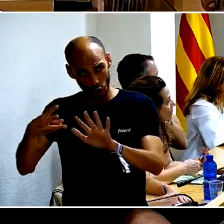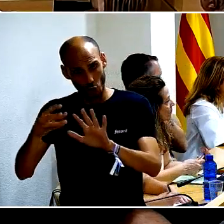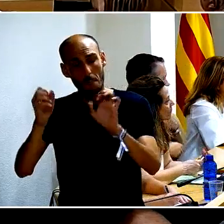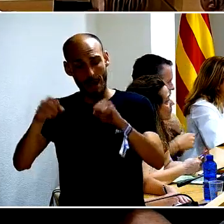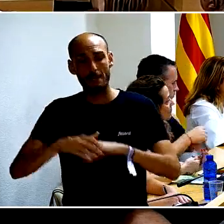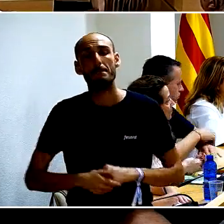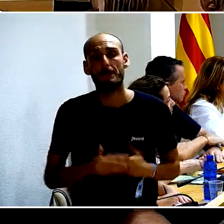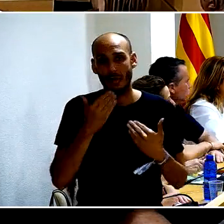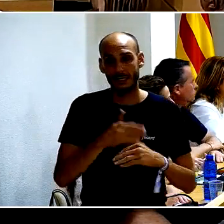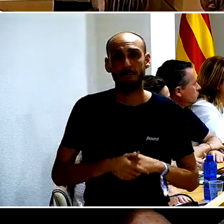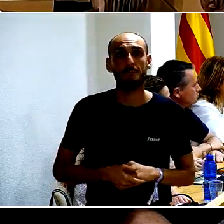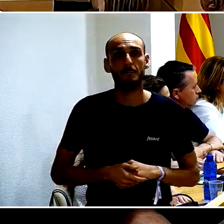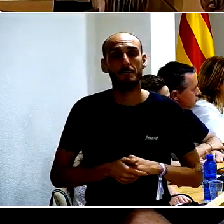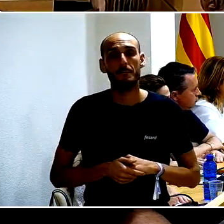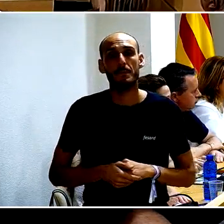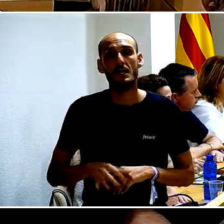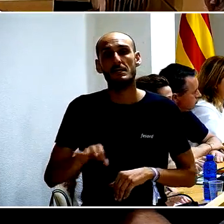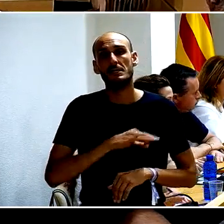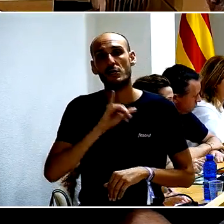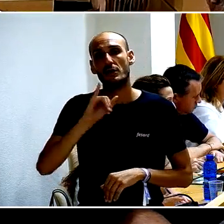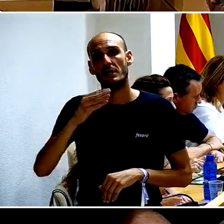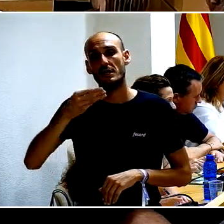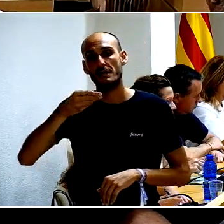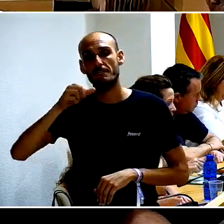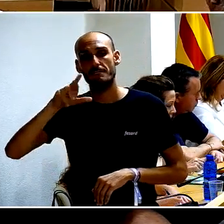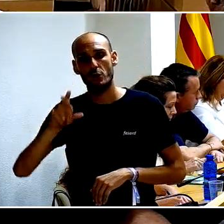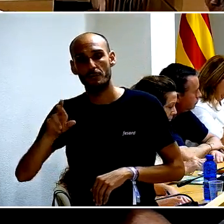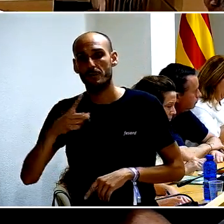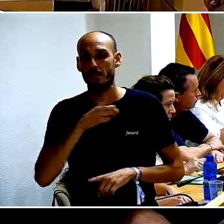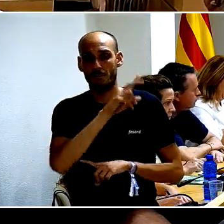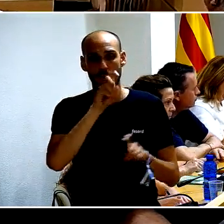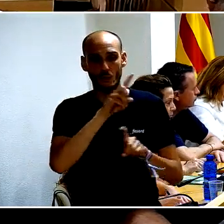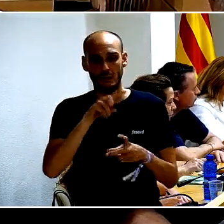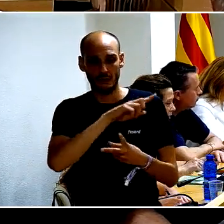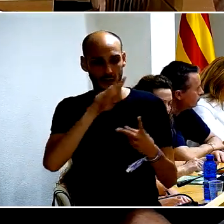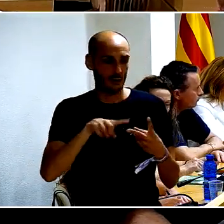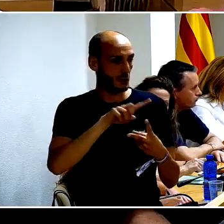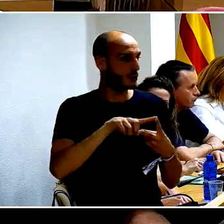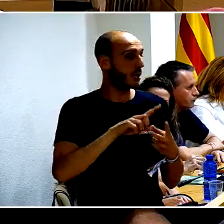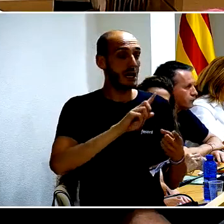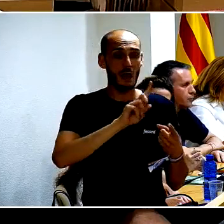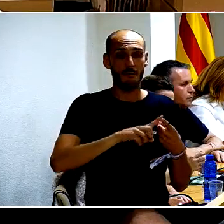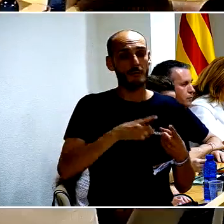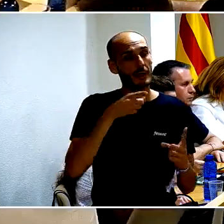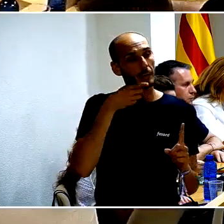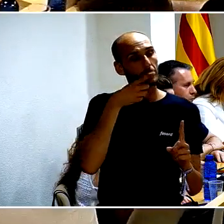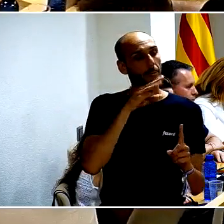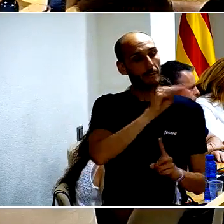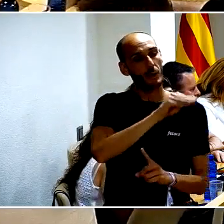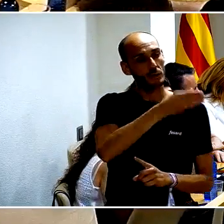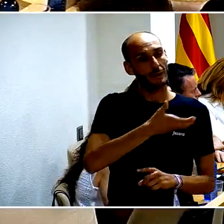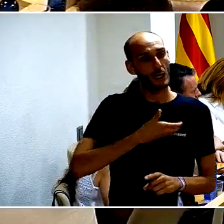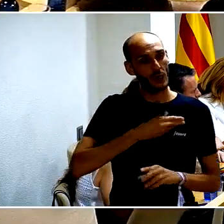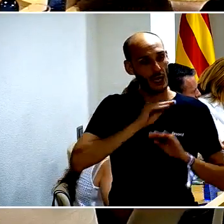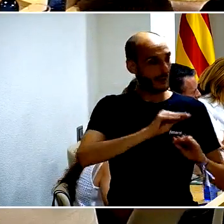gràcies. Senyor Ibor. Sí, jo tengo dos preguntes. La primera pregunta es para el concejal de Educación,